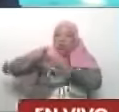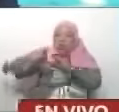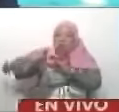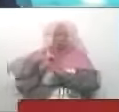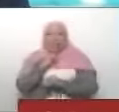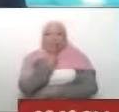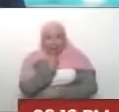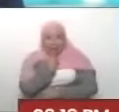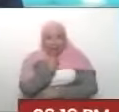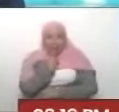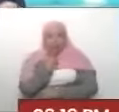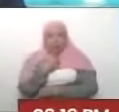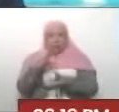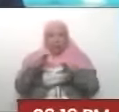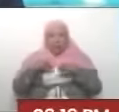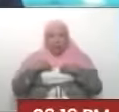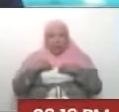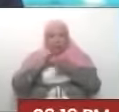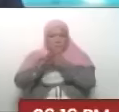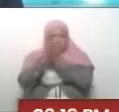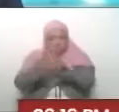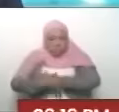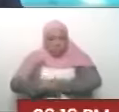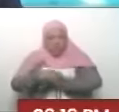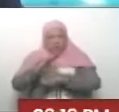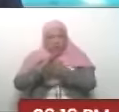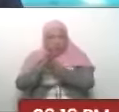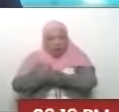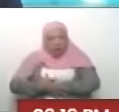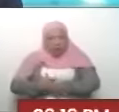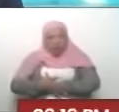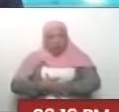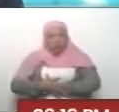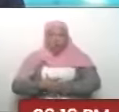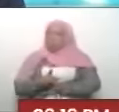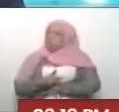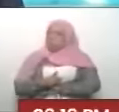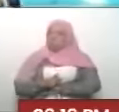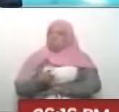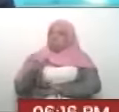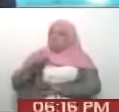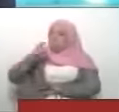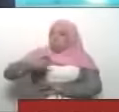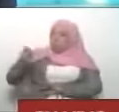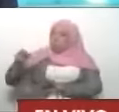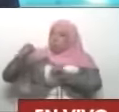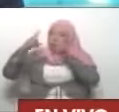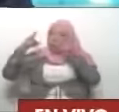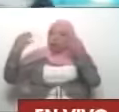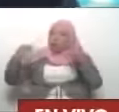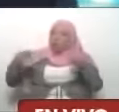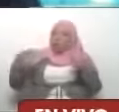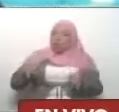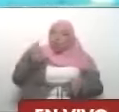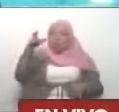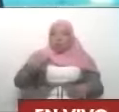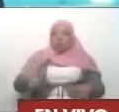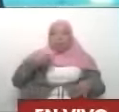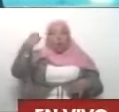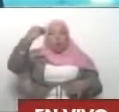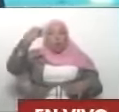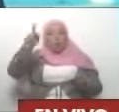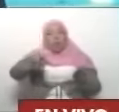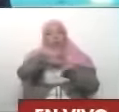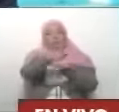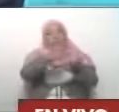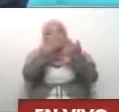No me parece mal que haya generado la reacción que usted mismo dijo que generó, porque es una reacción obvia a una perspectiva